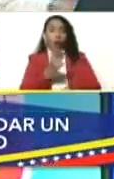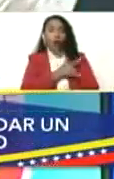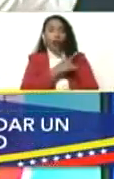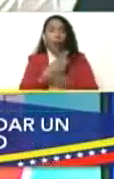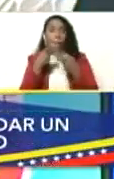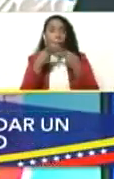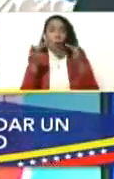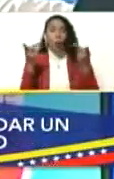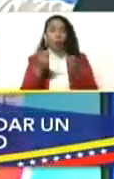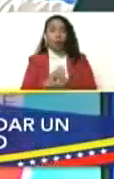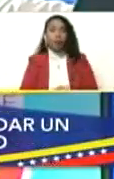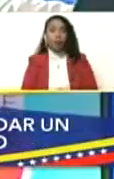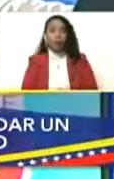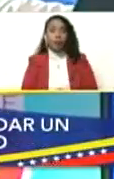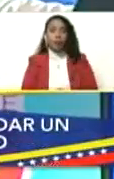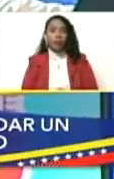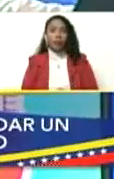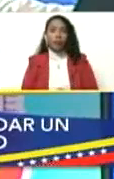pública,